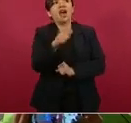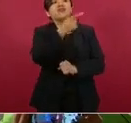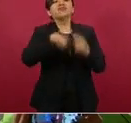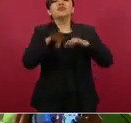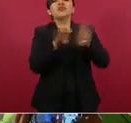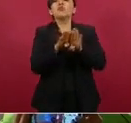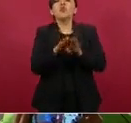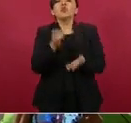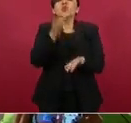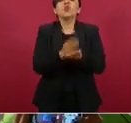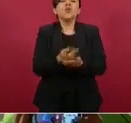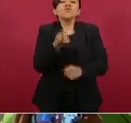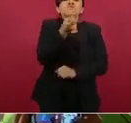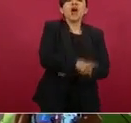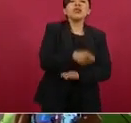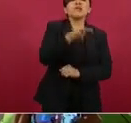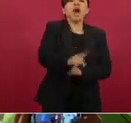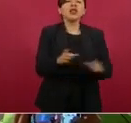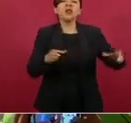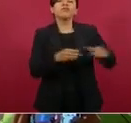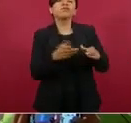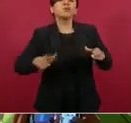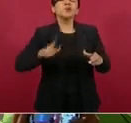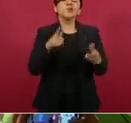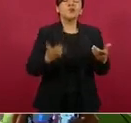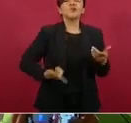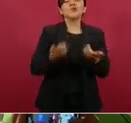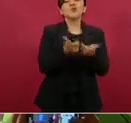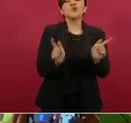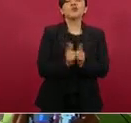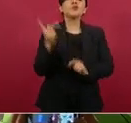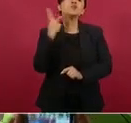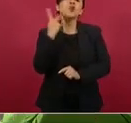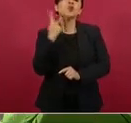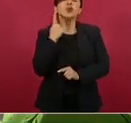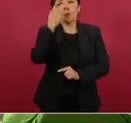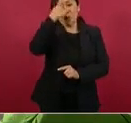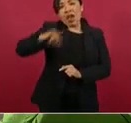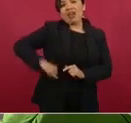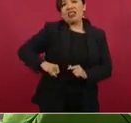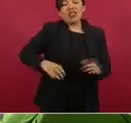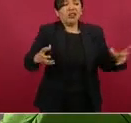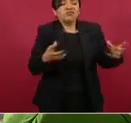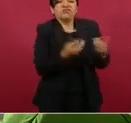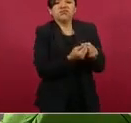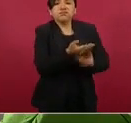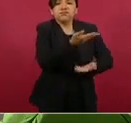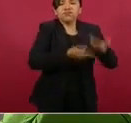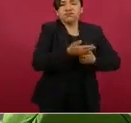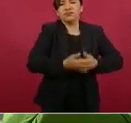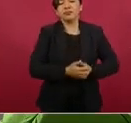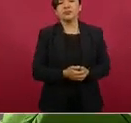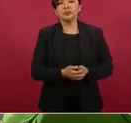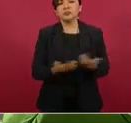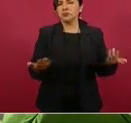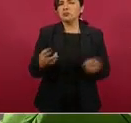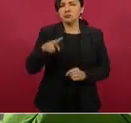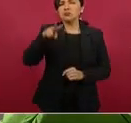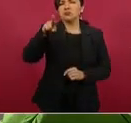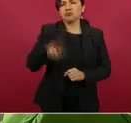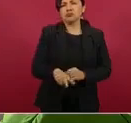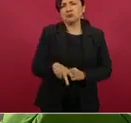políticas ordenadas por los intereses creados del momento. Claro está, de aquí